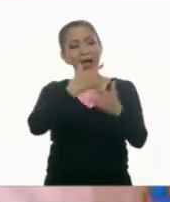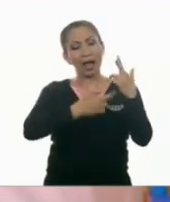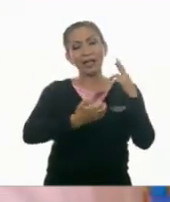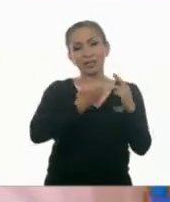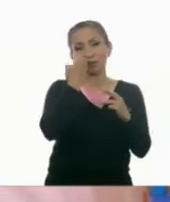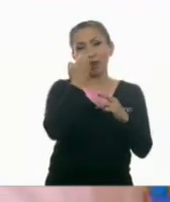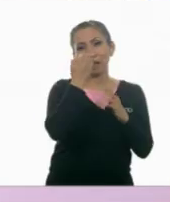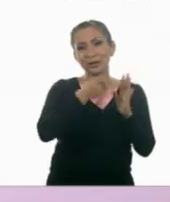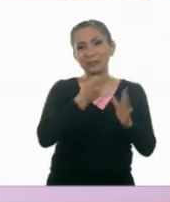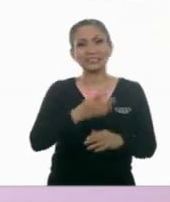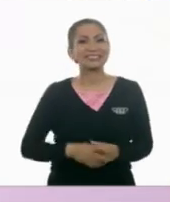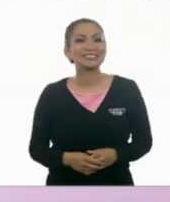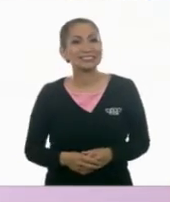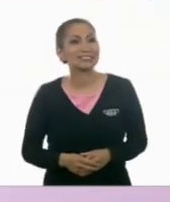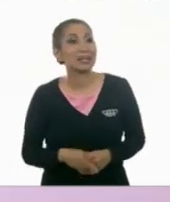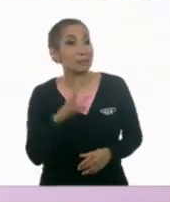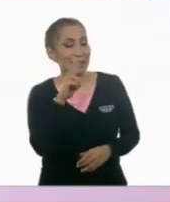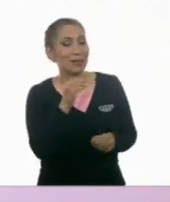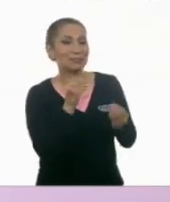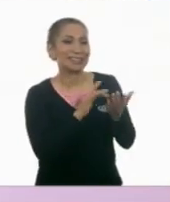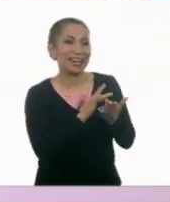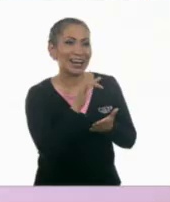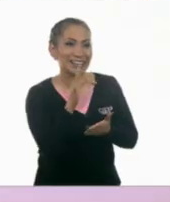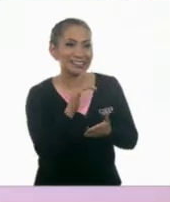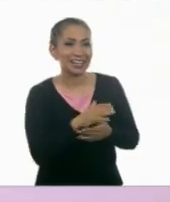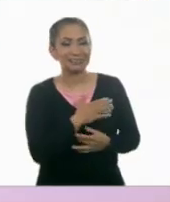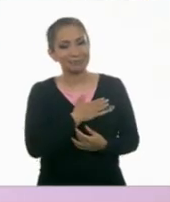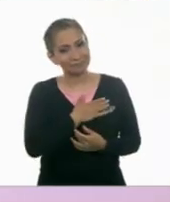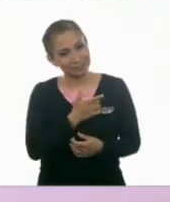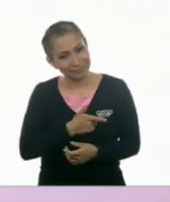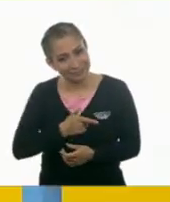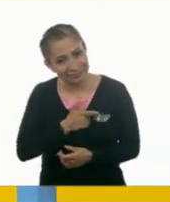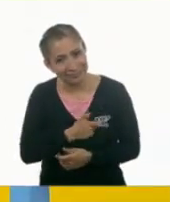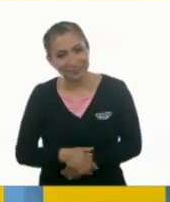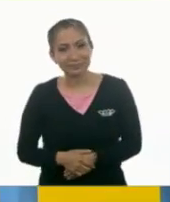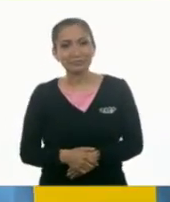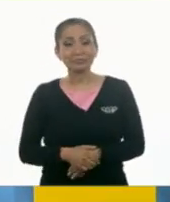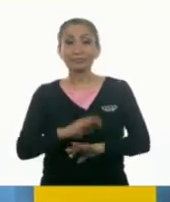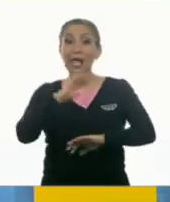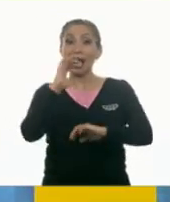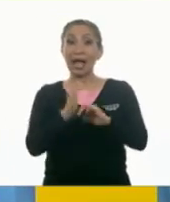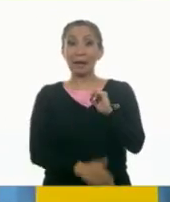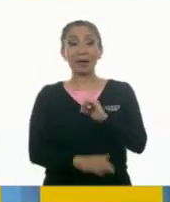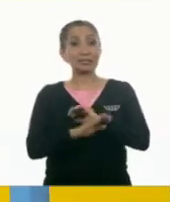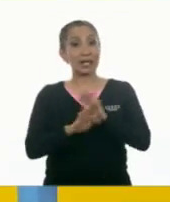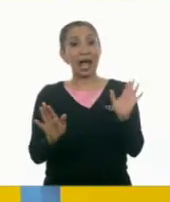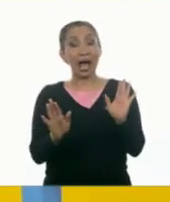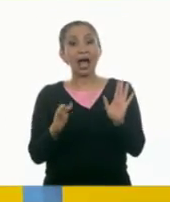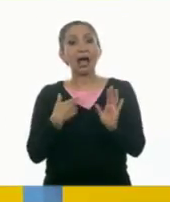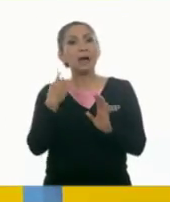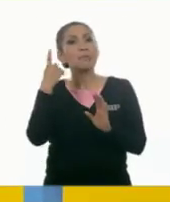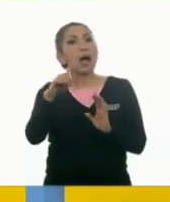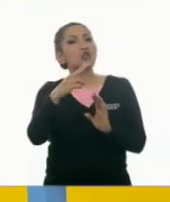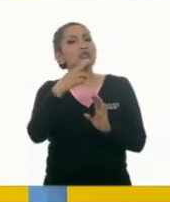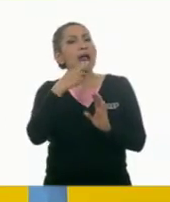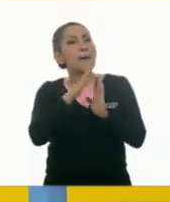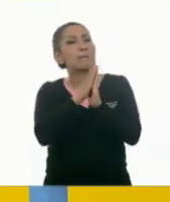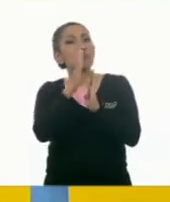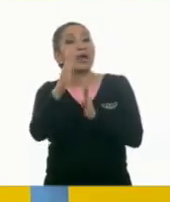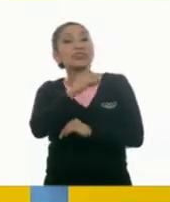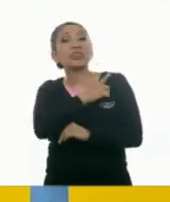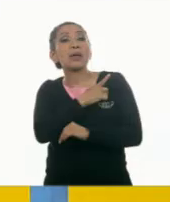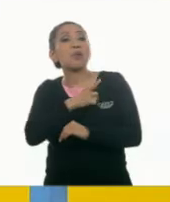regresen al colegio. Es verdad. Muchas gracias. Un placer. Hemos terminado con Para usar la